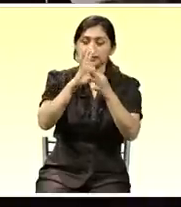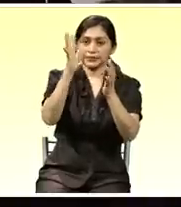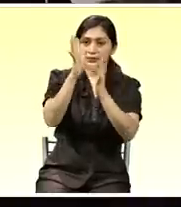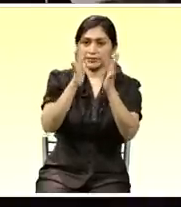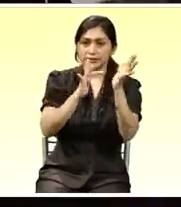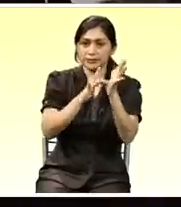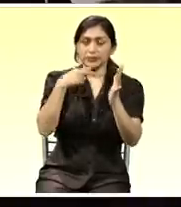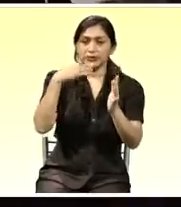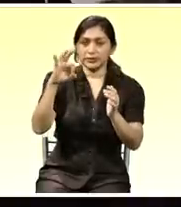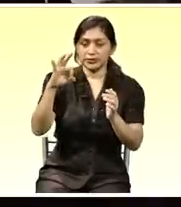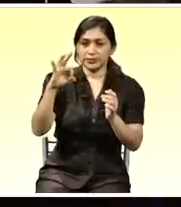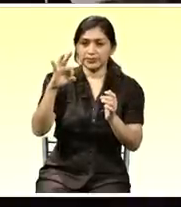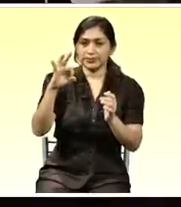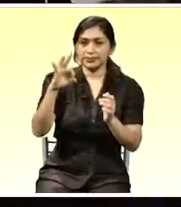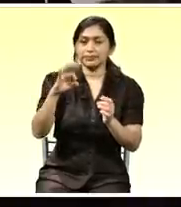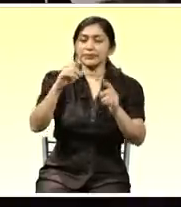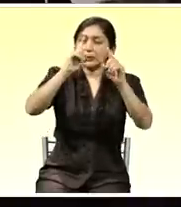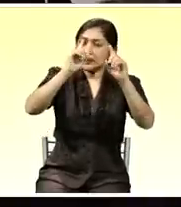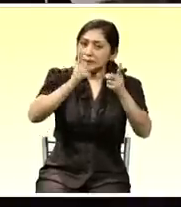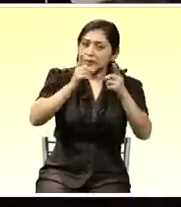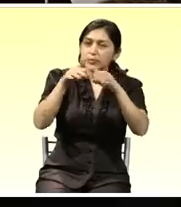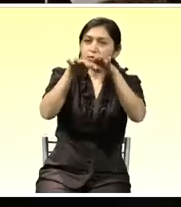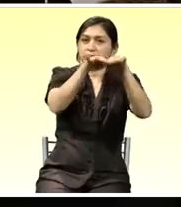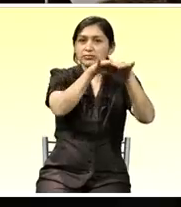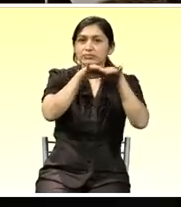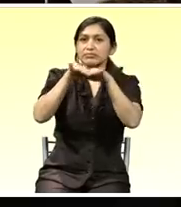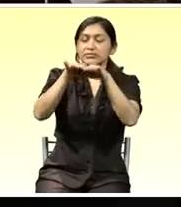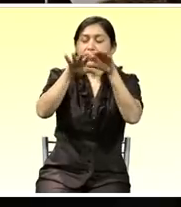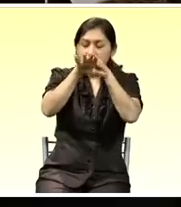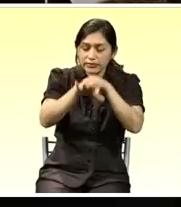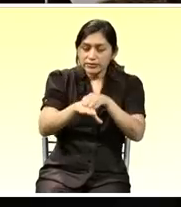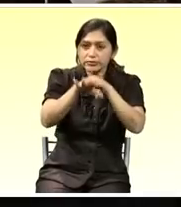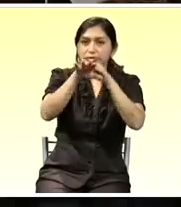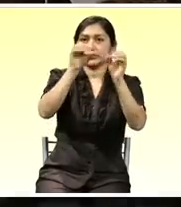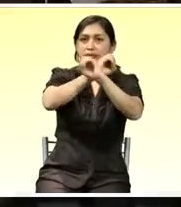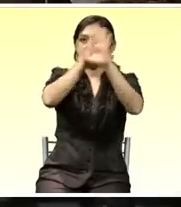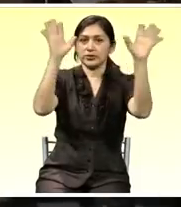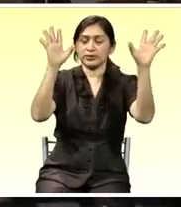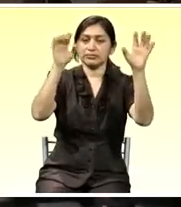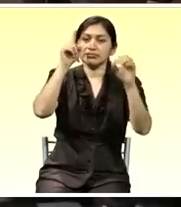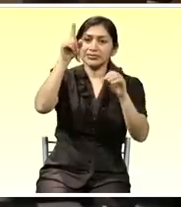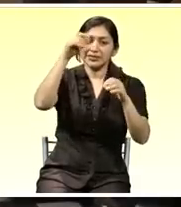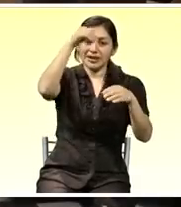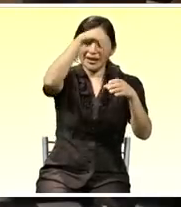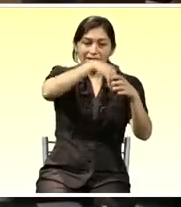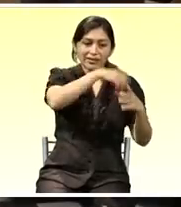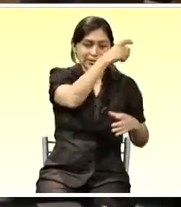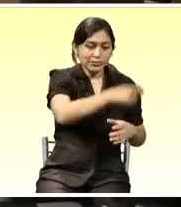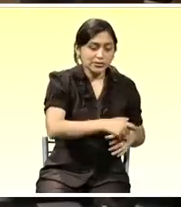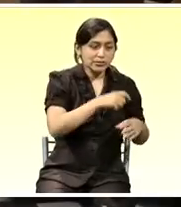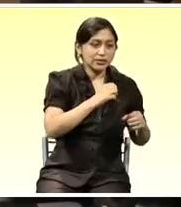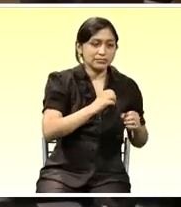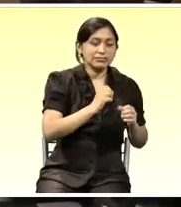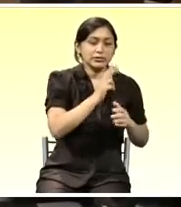y el Hijo recibe una misma adoración y gloria, y que habló por los profetas. Creo en la